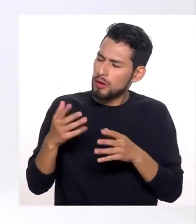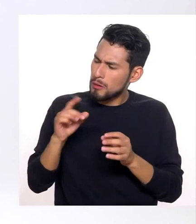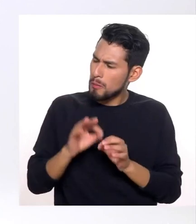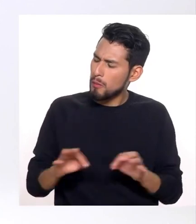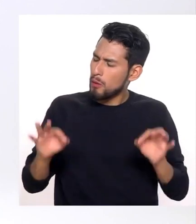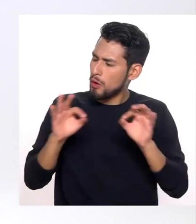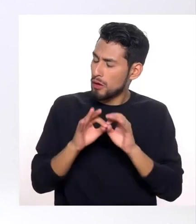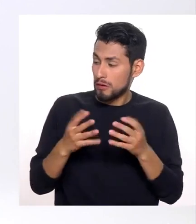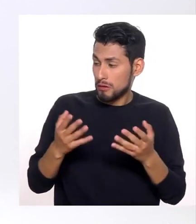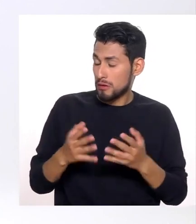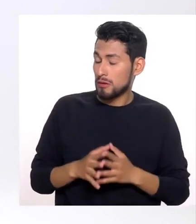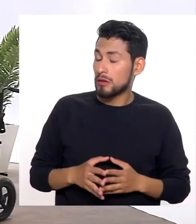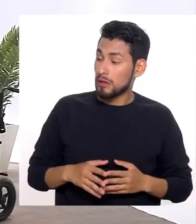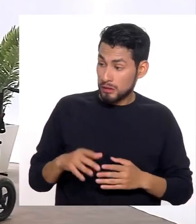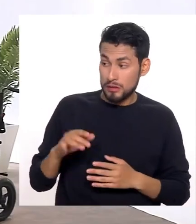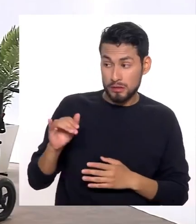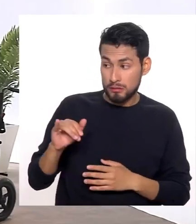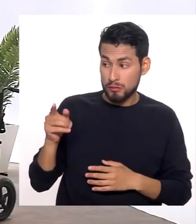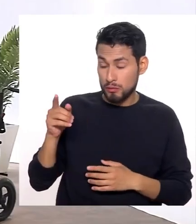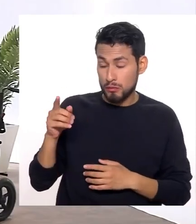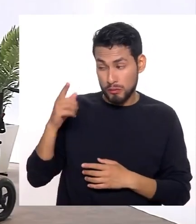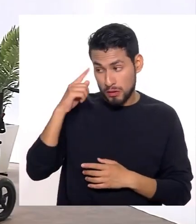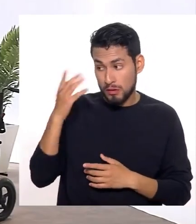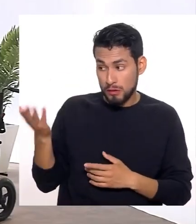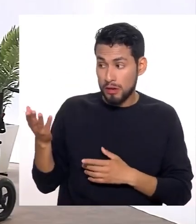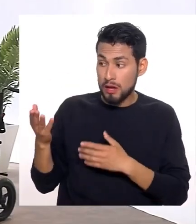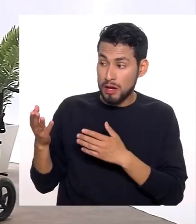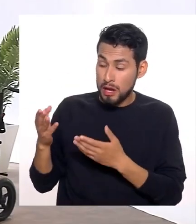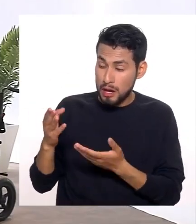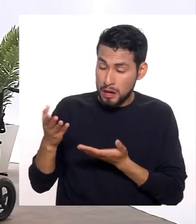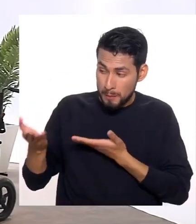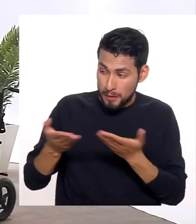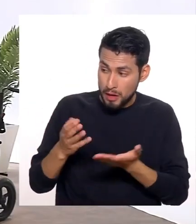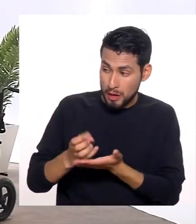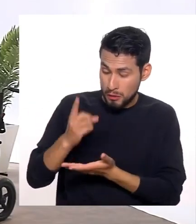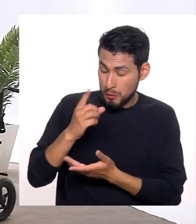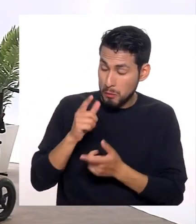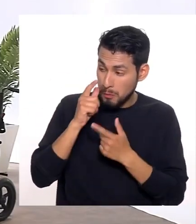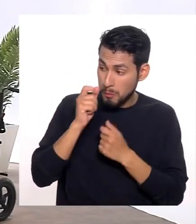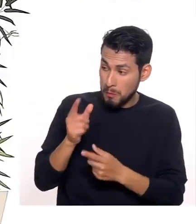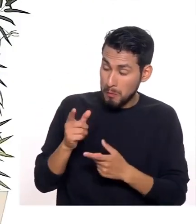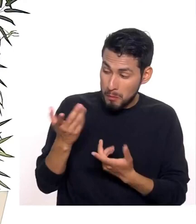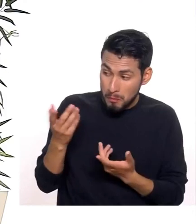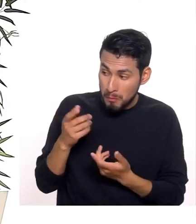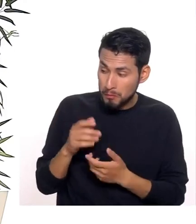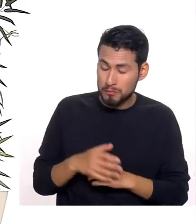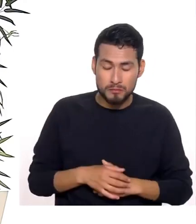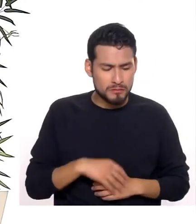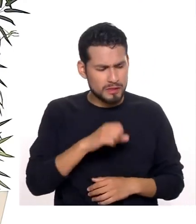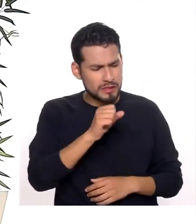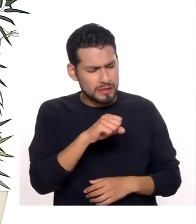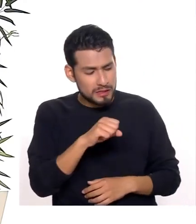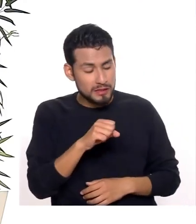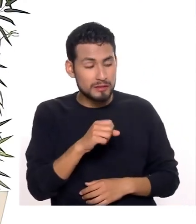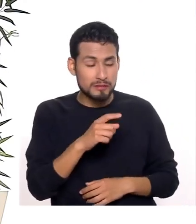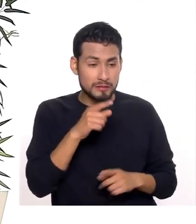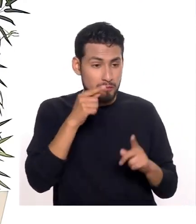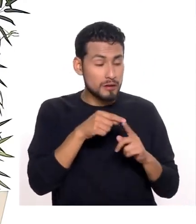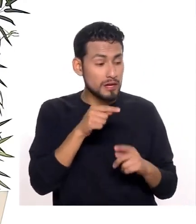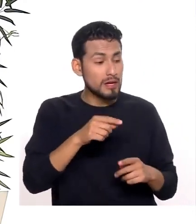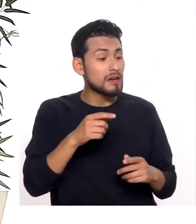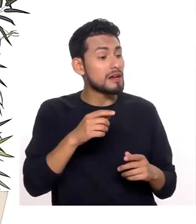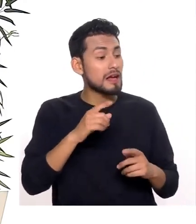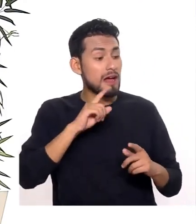que es muy importante y además sé que están ustedes brindando unos servicios educativos muy interesantes? Sí, en relación a ello,